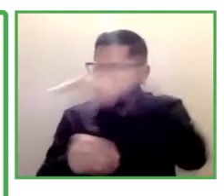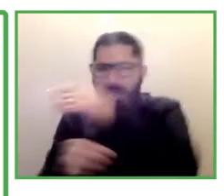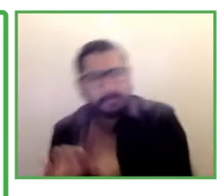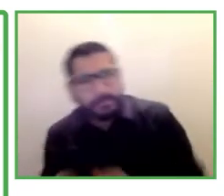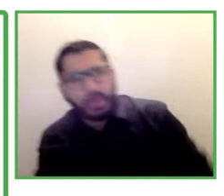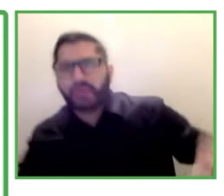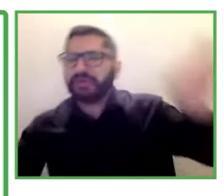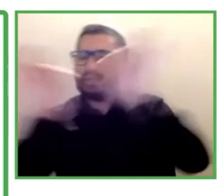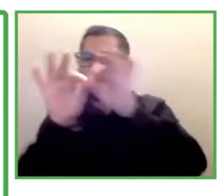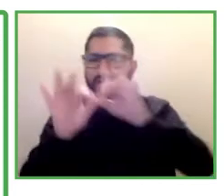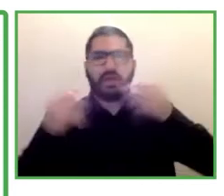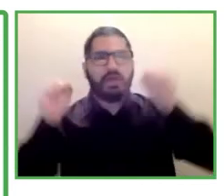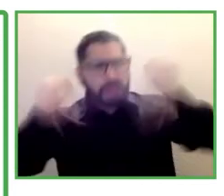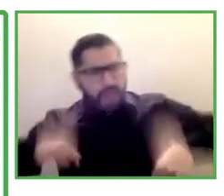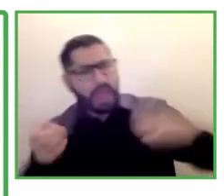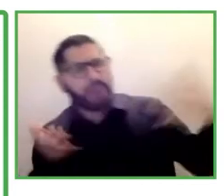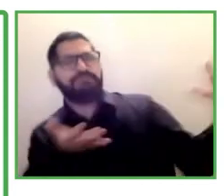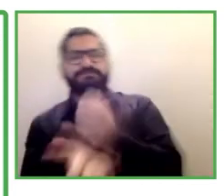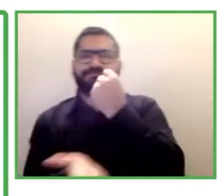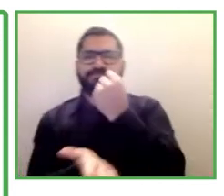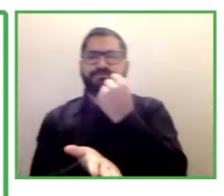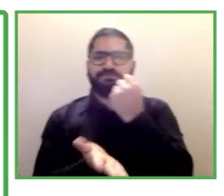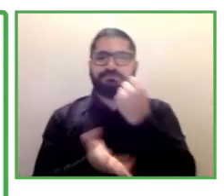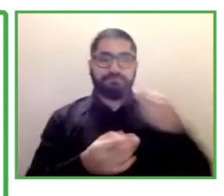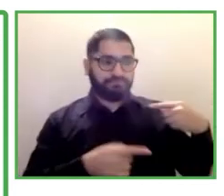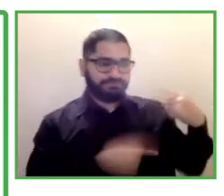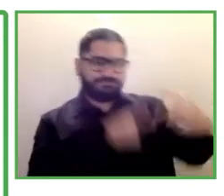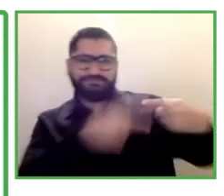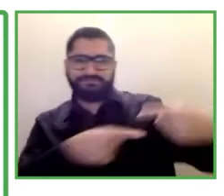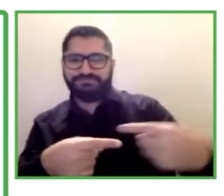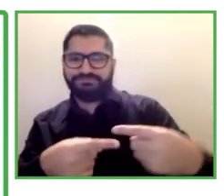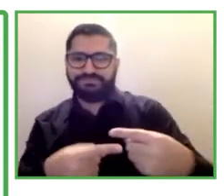puedo decir es que tenemos un gran desafío